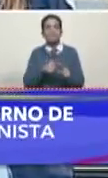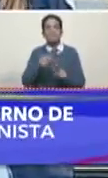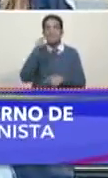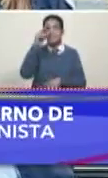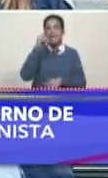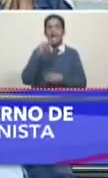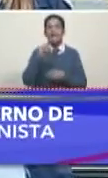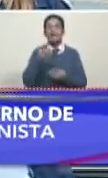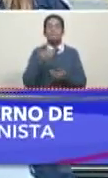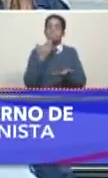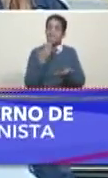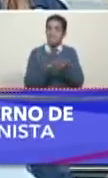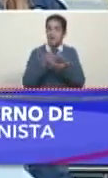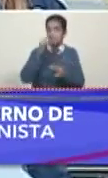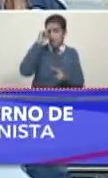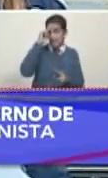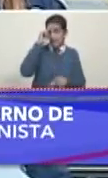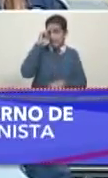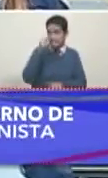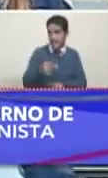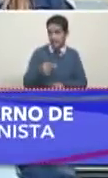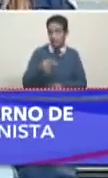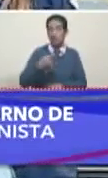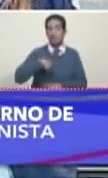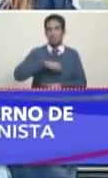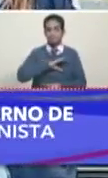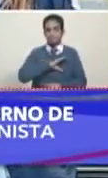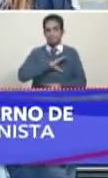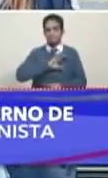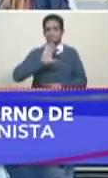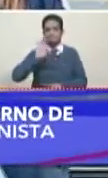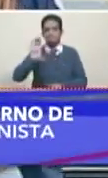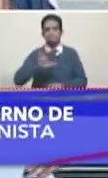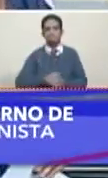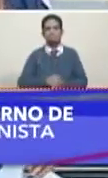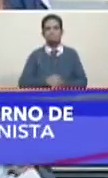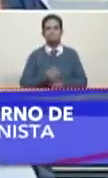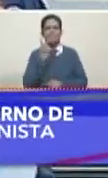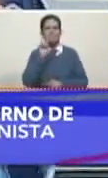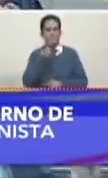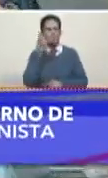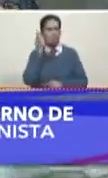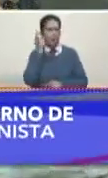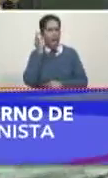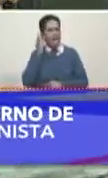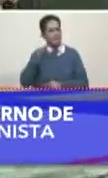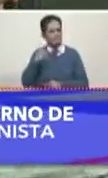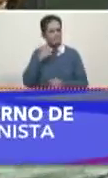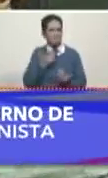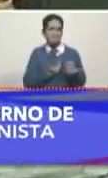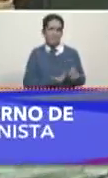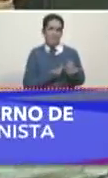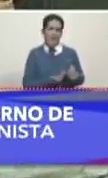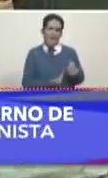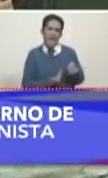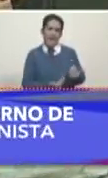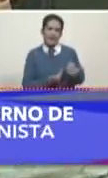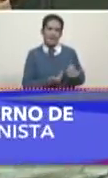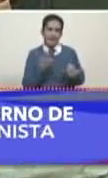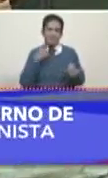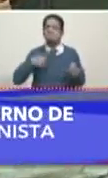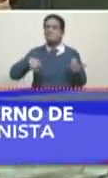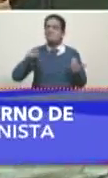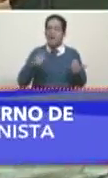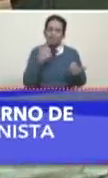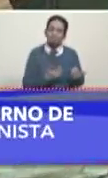respetando, haciendo respetar lo que es nuestra soberanía. Vimos mujeres con niños, con bebé cargado, firmando con